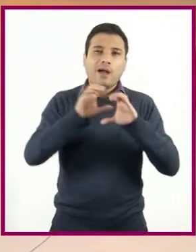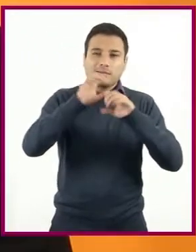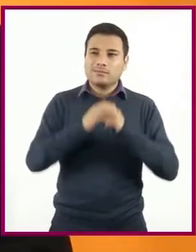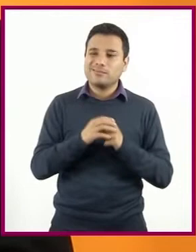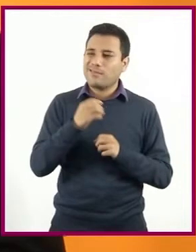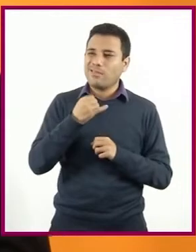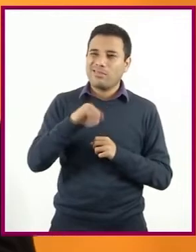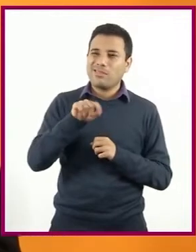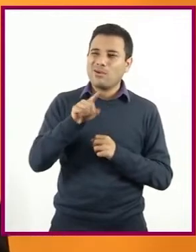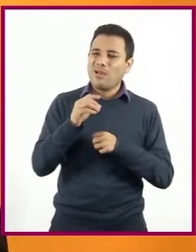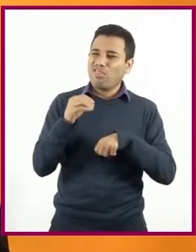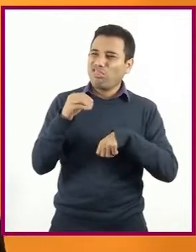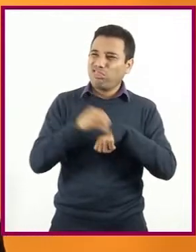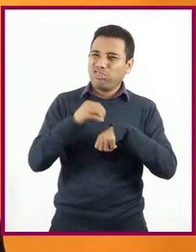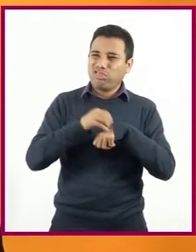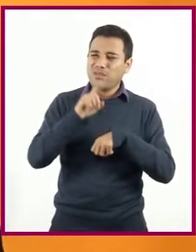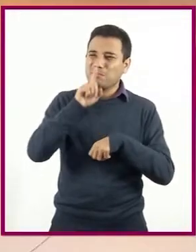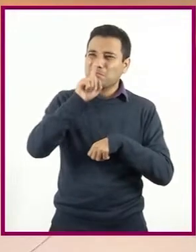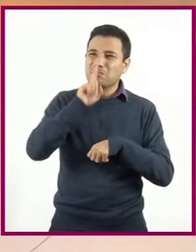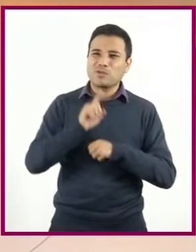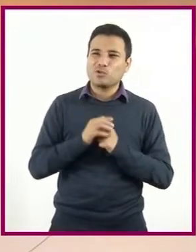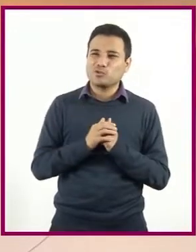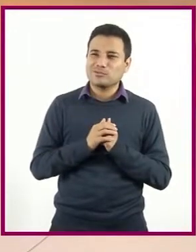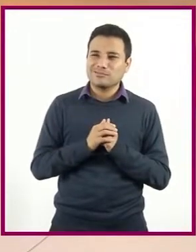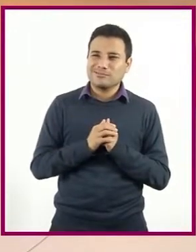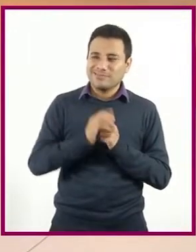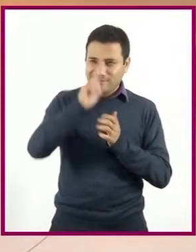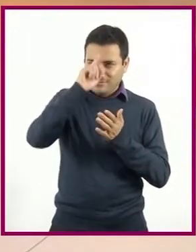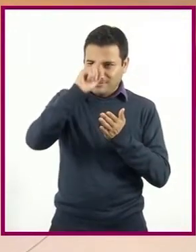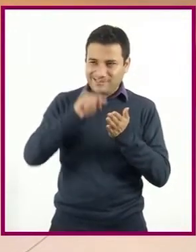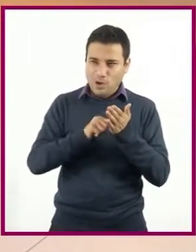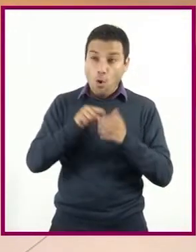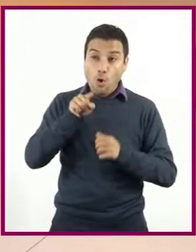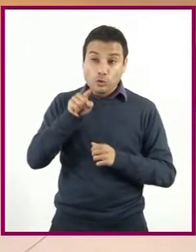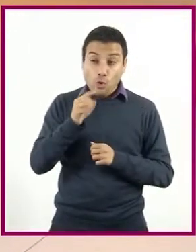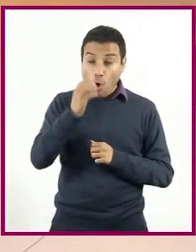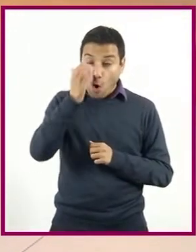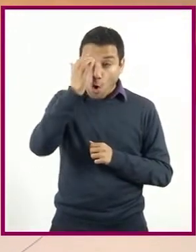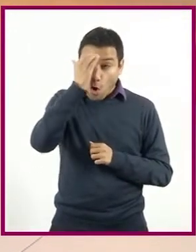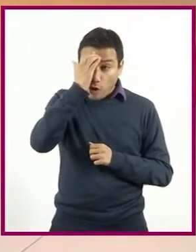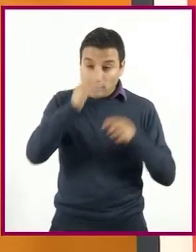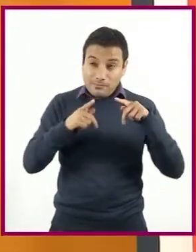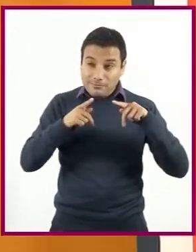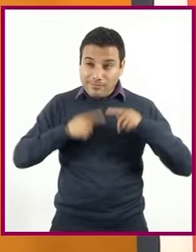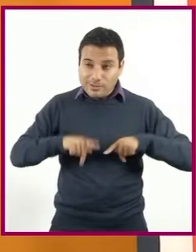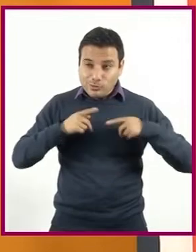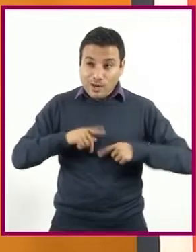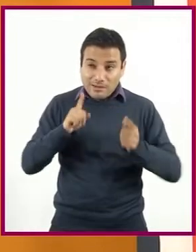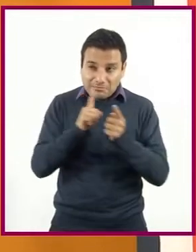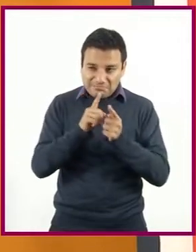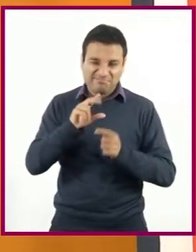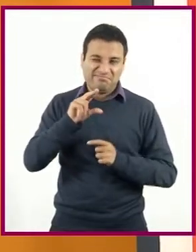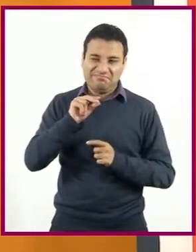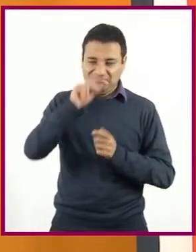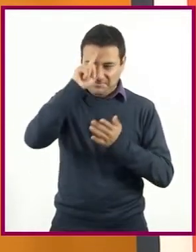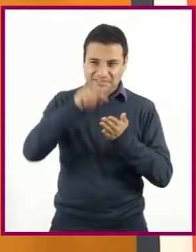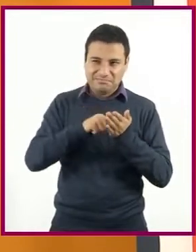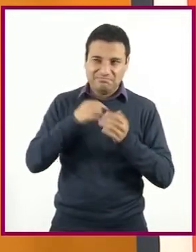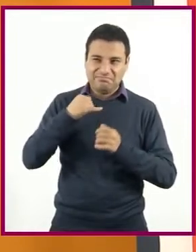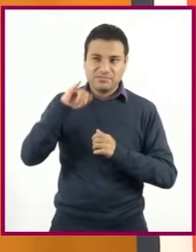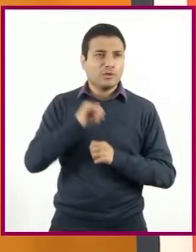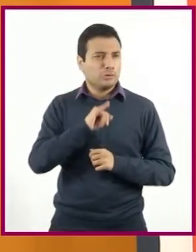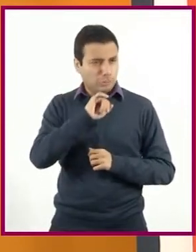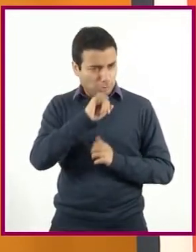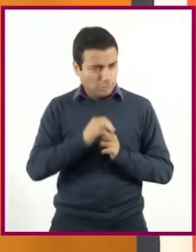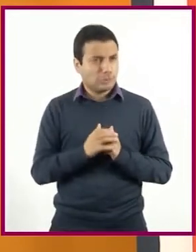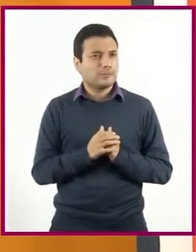está quitando el tiempo. Estoy seguro que no conoce a ninguno de nuestros invitados. Sí, claro que sí. Es más, hasta